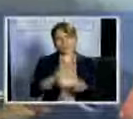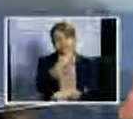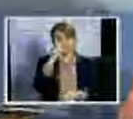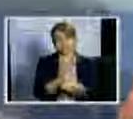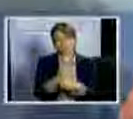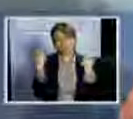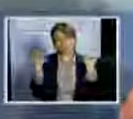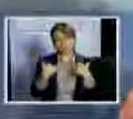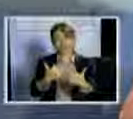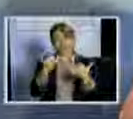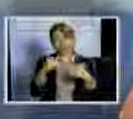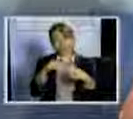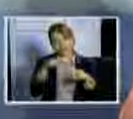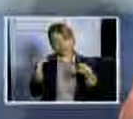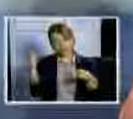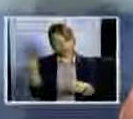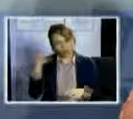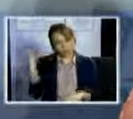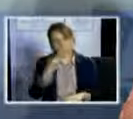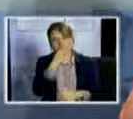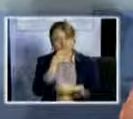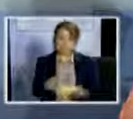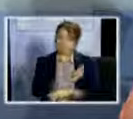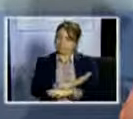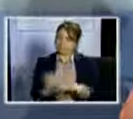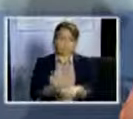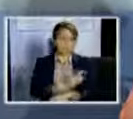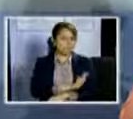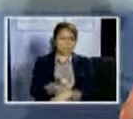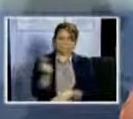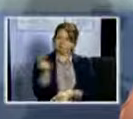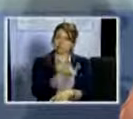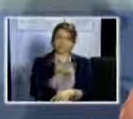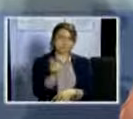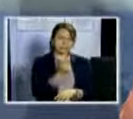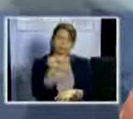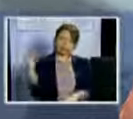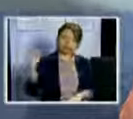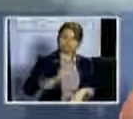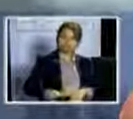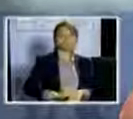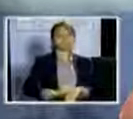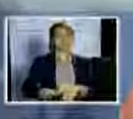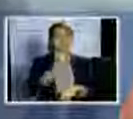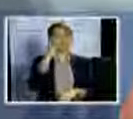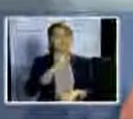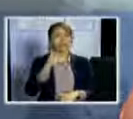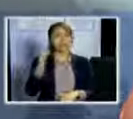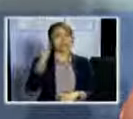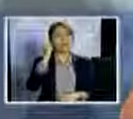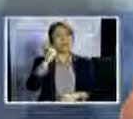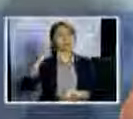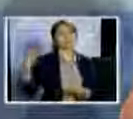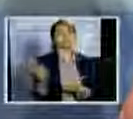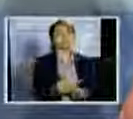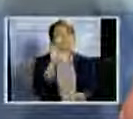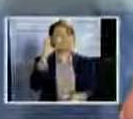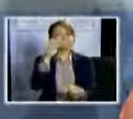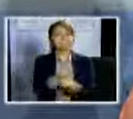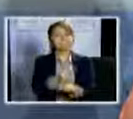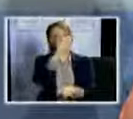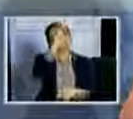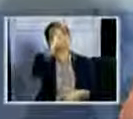dijo así tal cual: vamos por un tratado de prohibición, y eso pues vale, hay que reconocérselo a México. Entonces